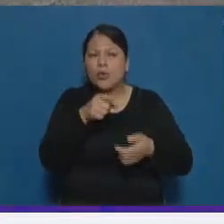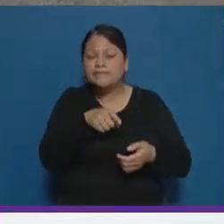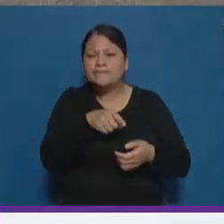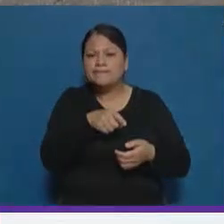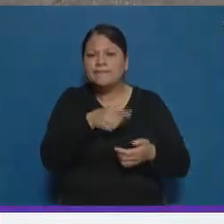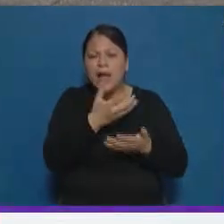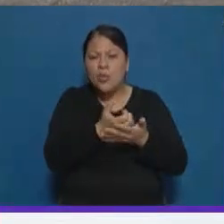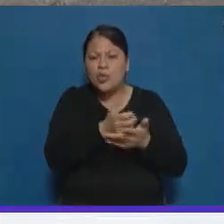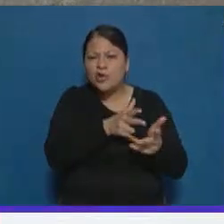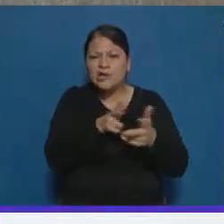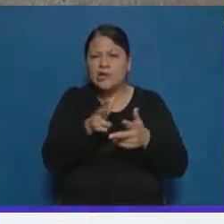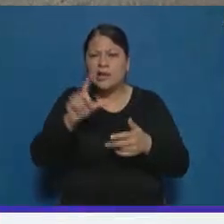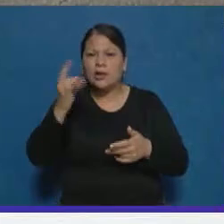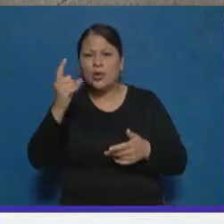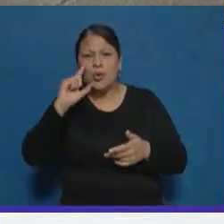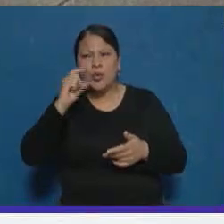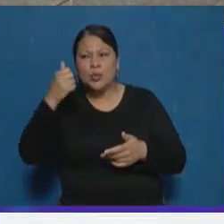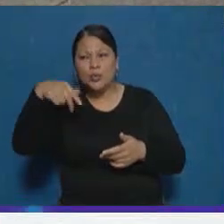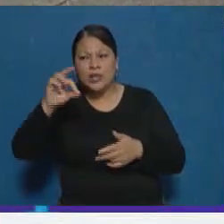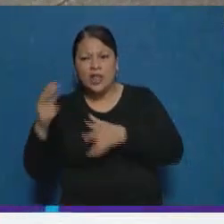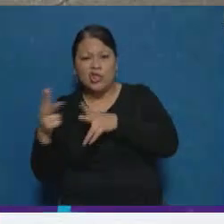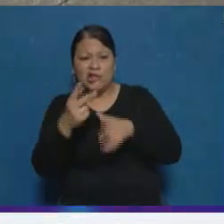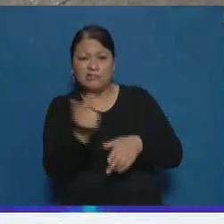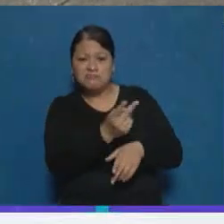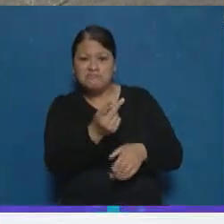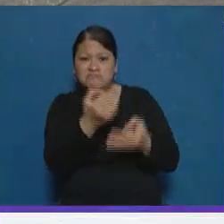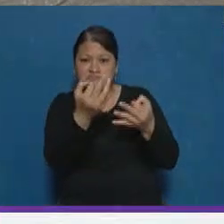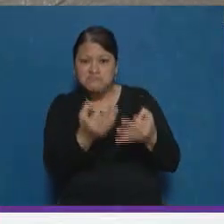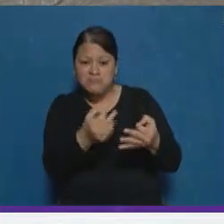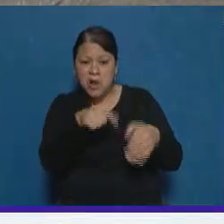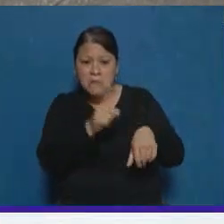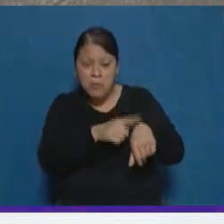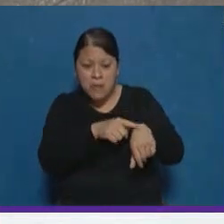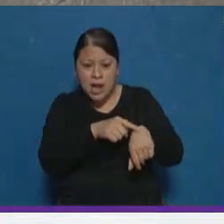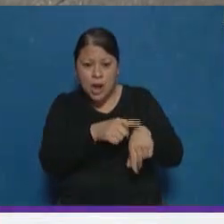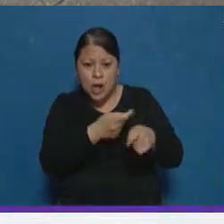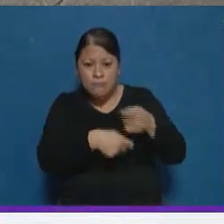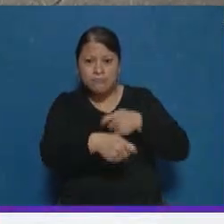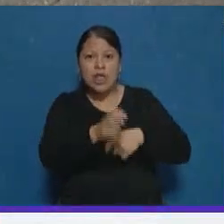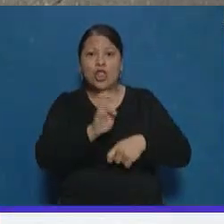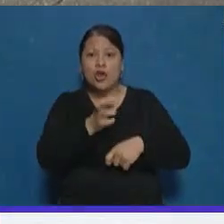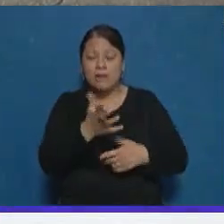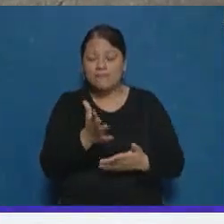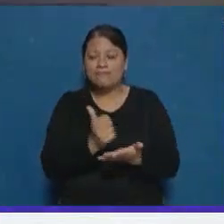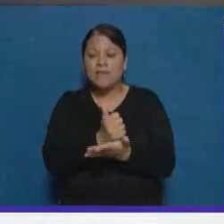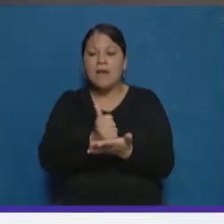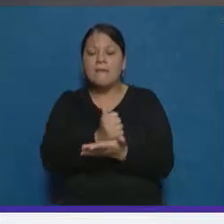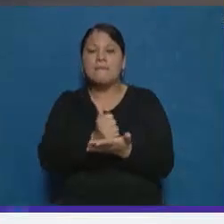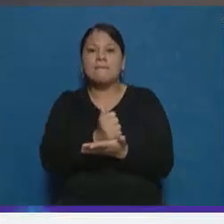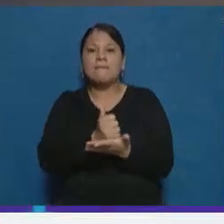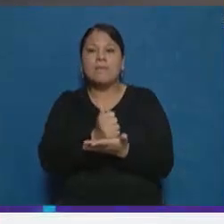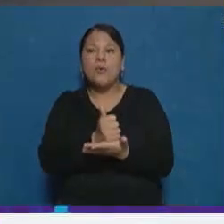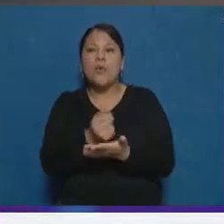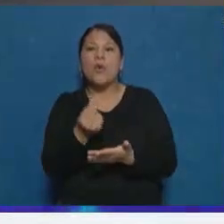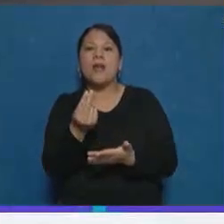indica Luciano que estaba todo bien entre ellos dos y que estaban a punto de hacer la transacción, pero que estaban esperando un dinero